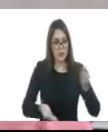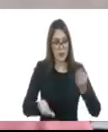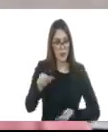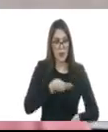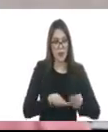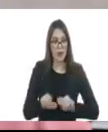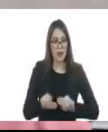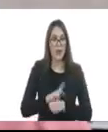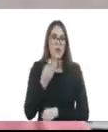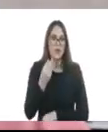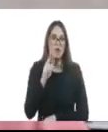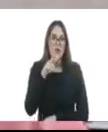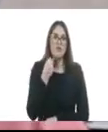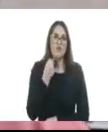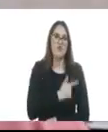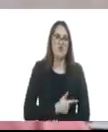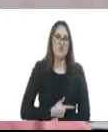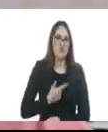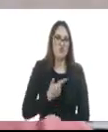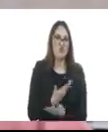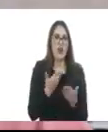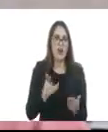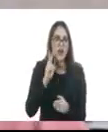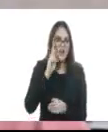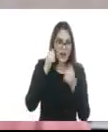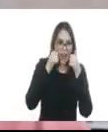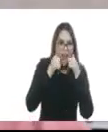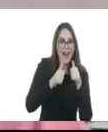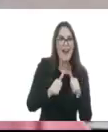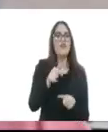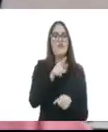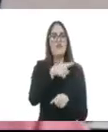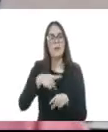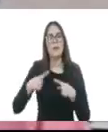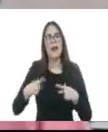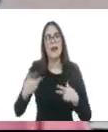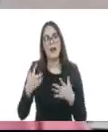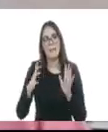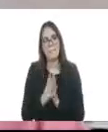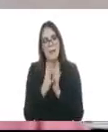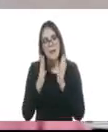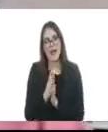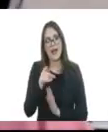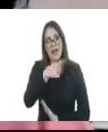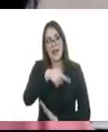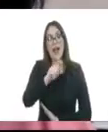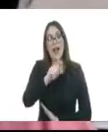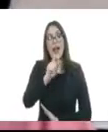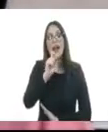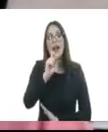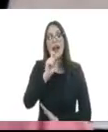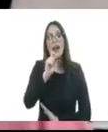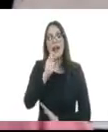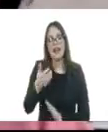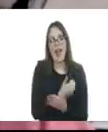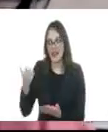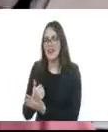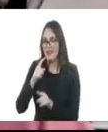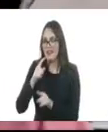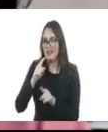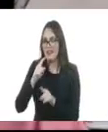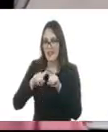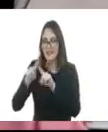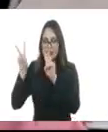de escuchar a las y los participantes que resultaron ganadores en este